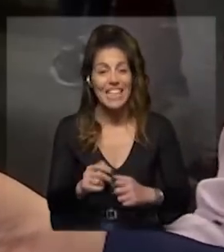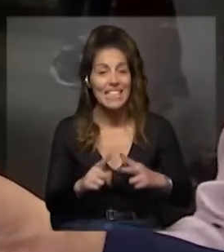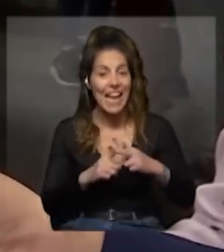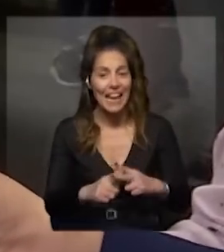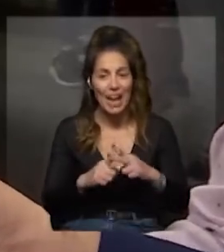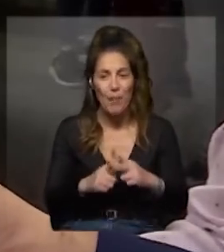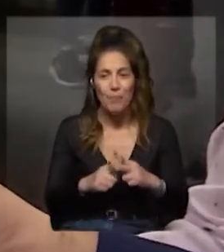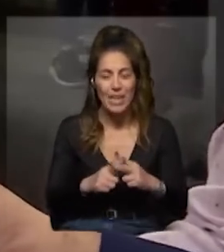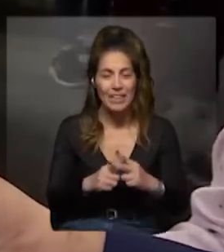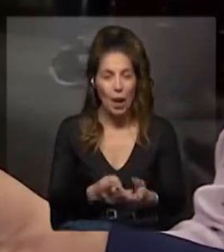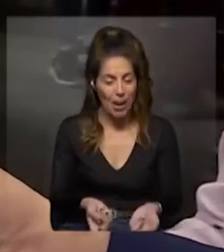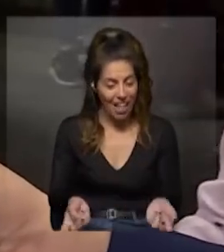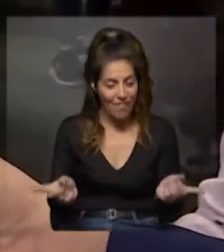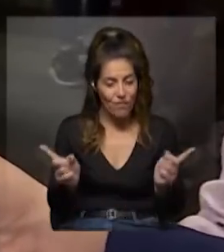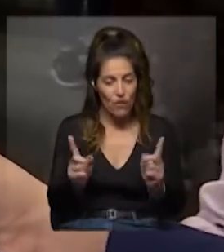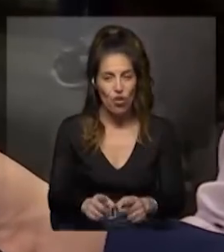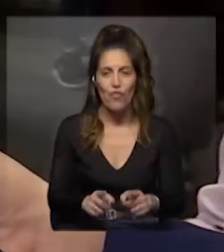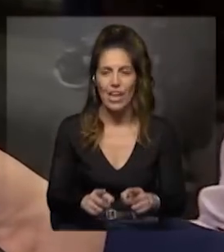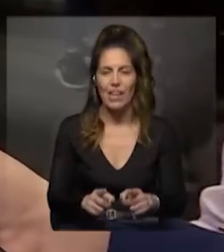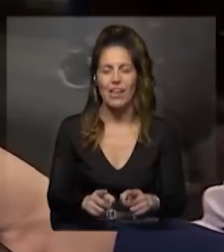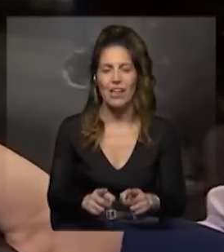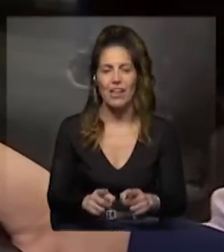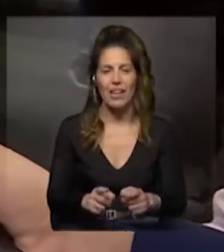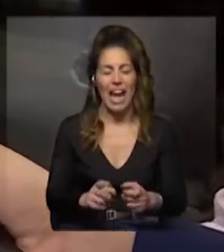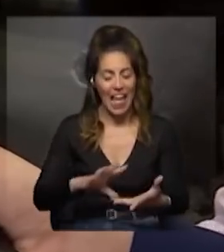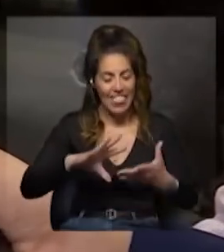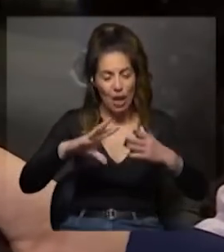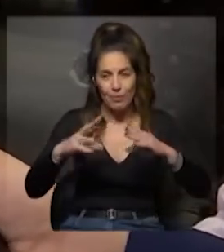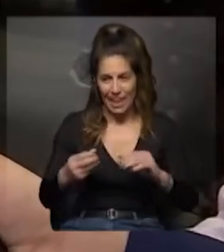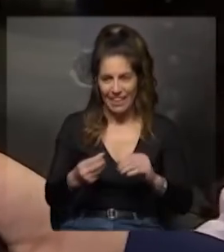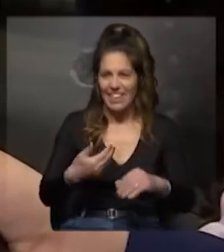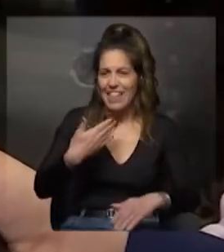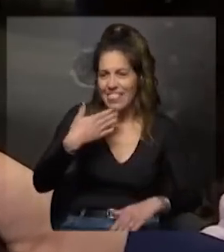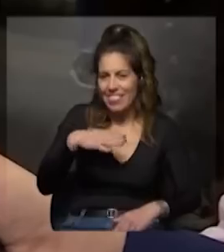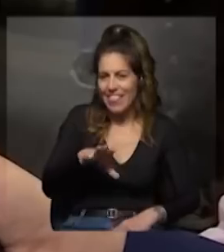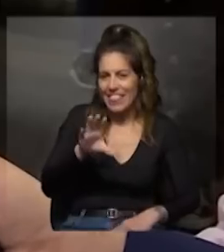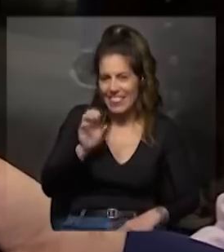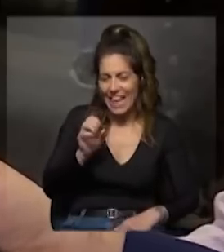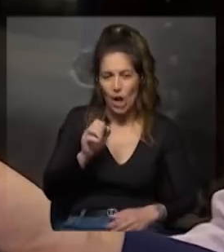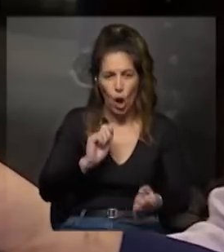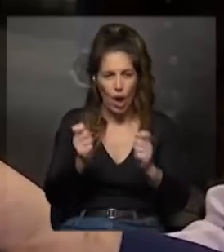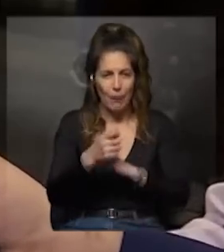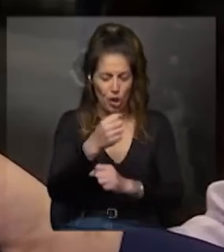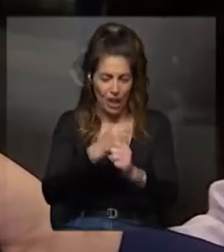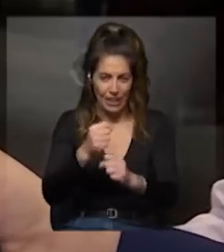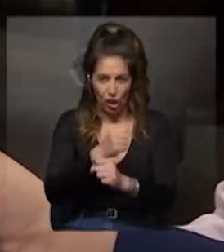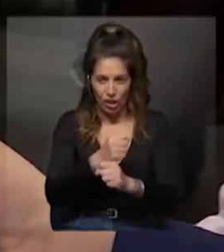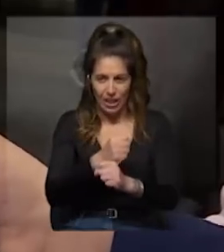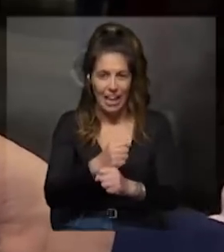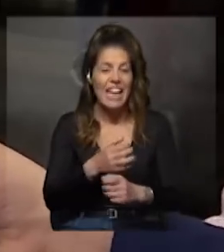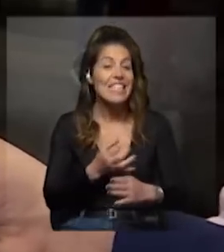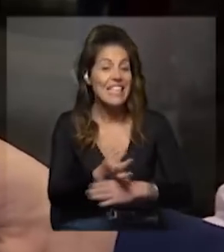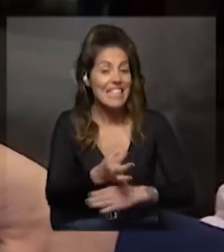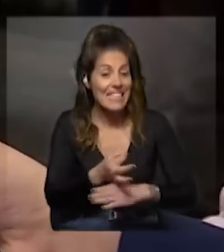para volver a a adaptarte y y a entender los cambios de la tecnología si se enseñara